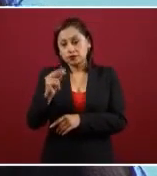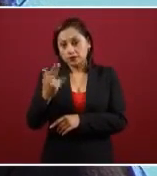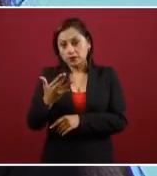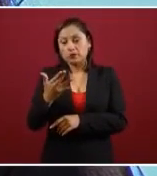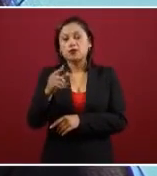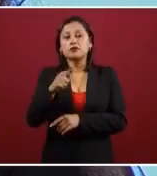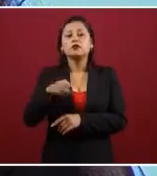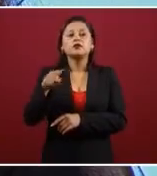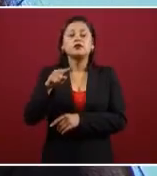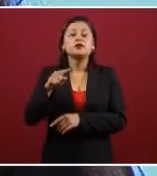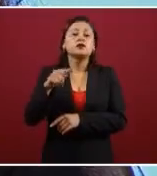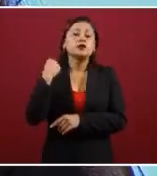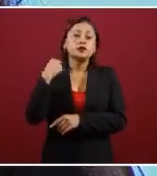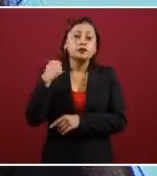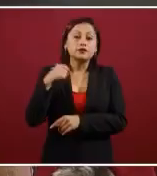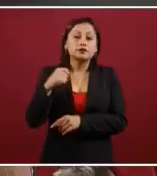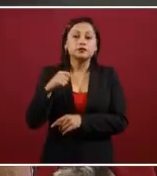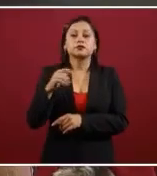60,000, tenemos a